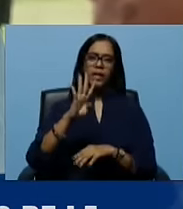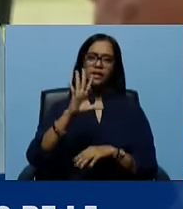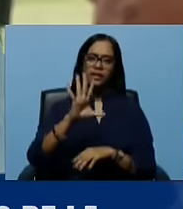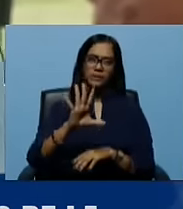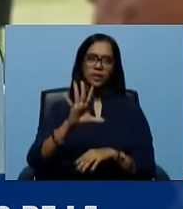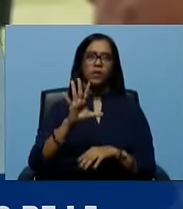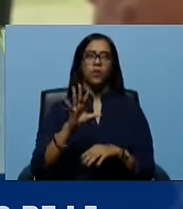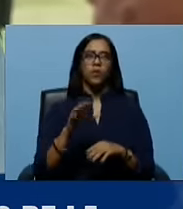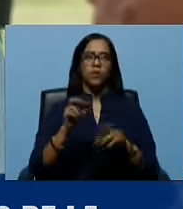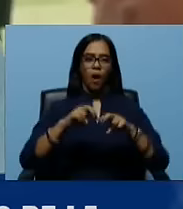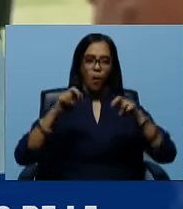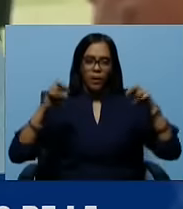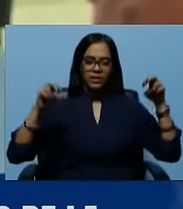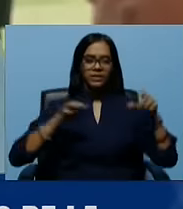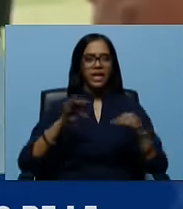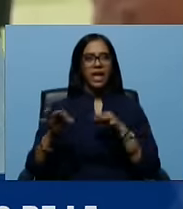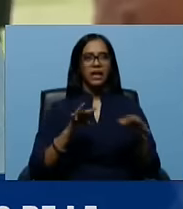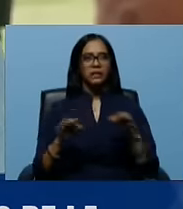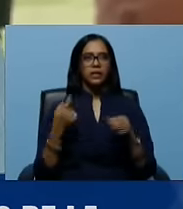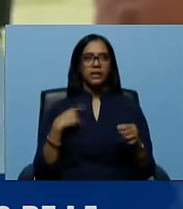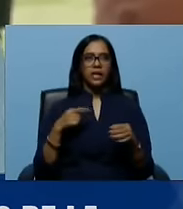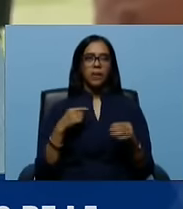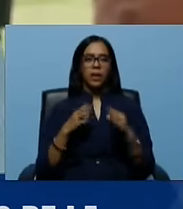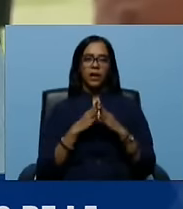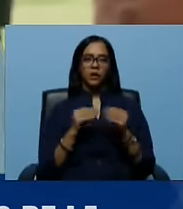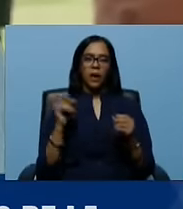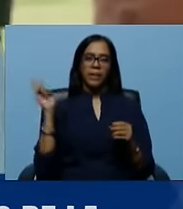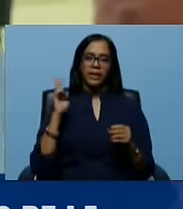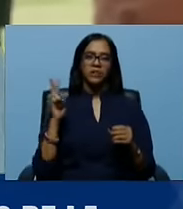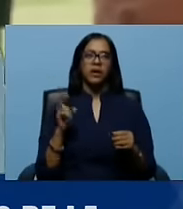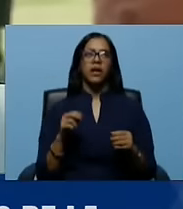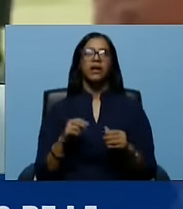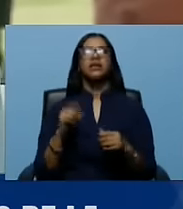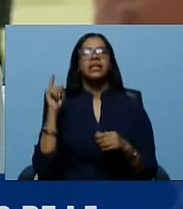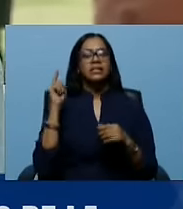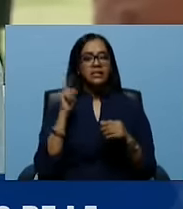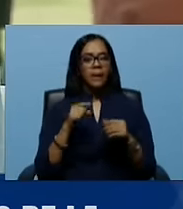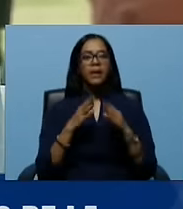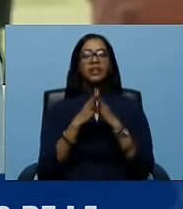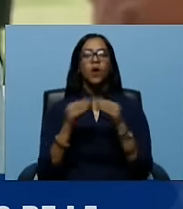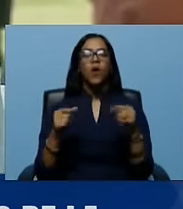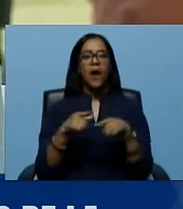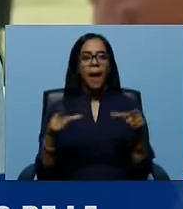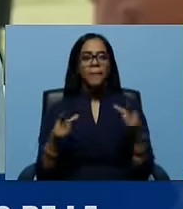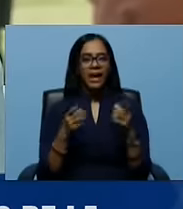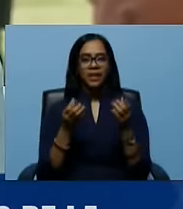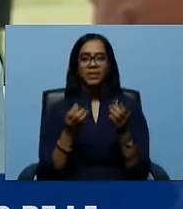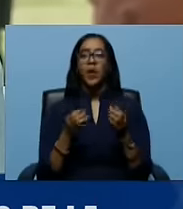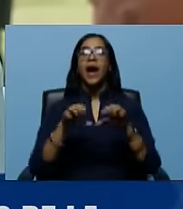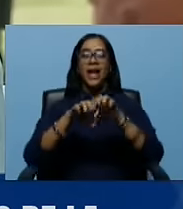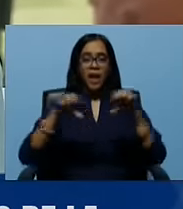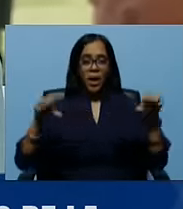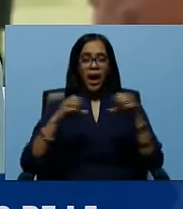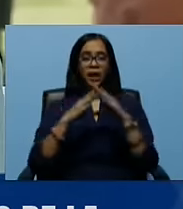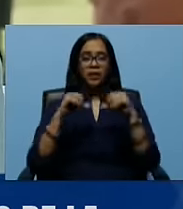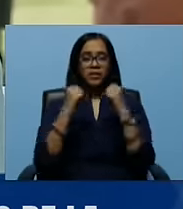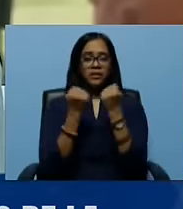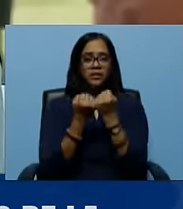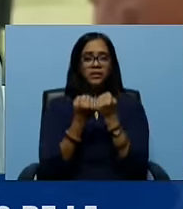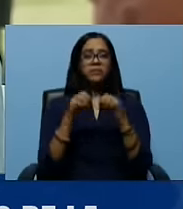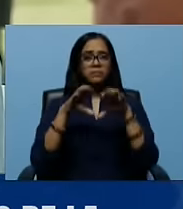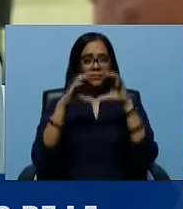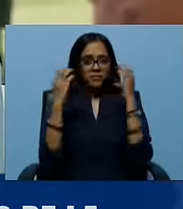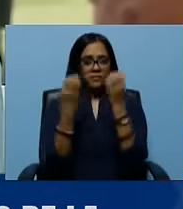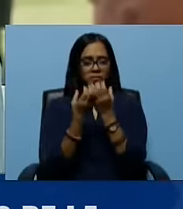845 auditorios, teatros que tenemos en todo el territorio, sino todos los espacios educativos, todas las aulas de clase. La